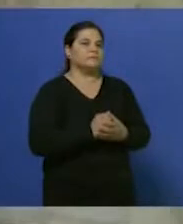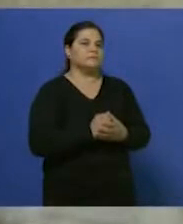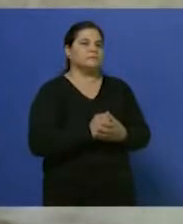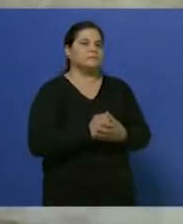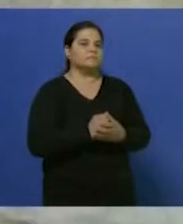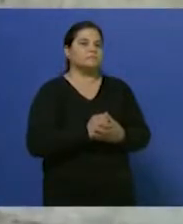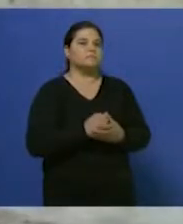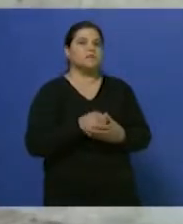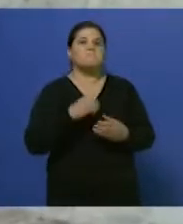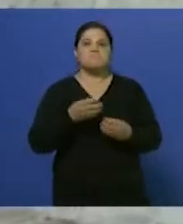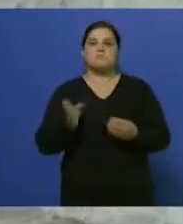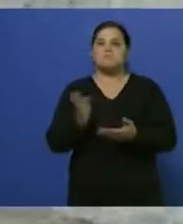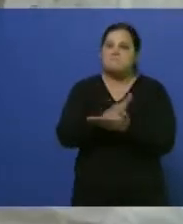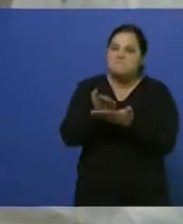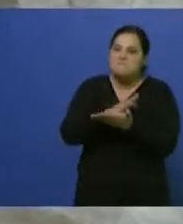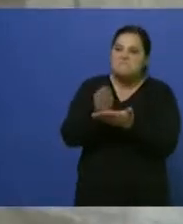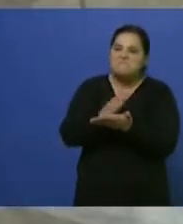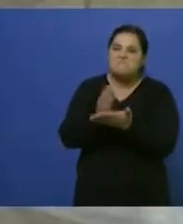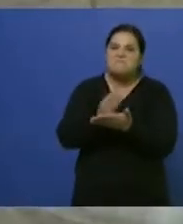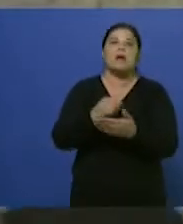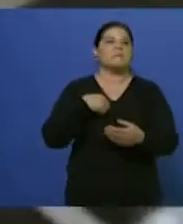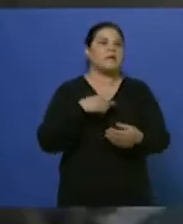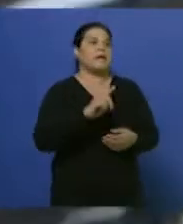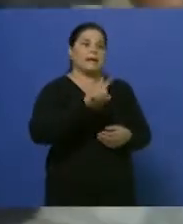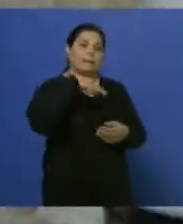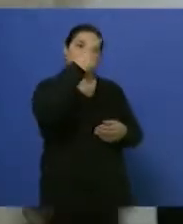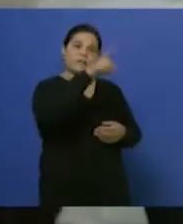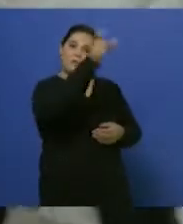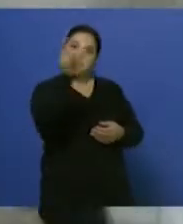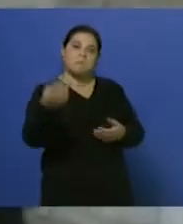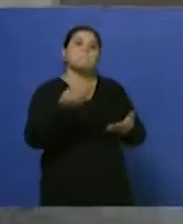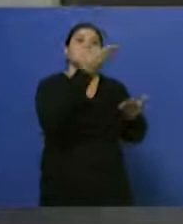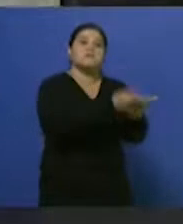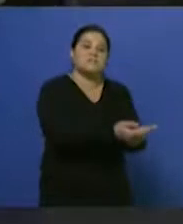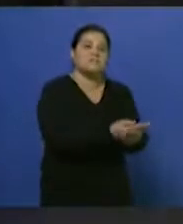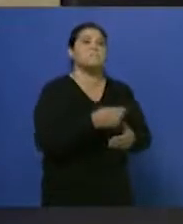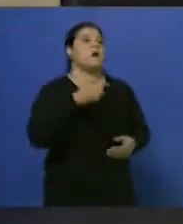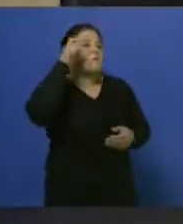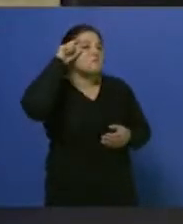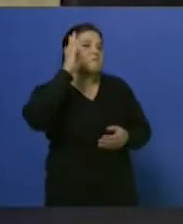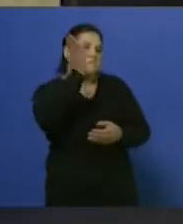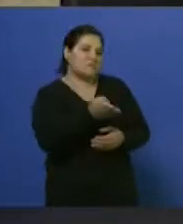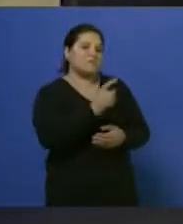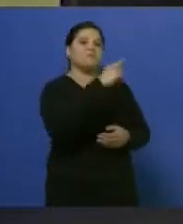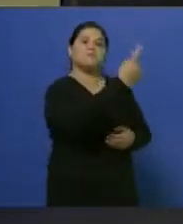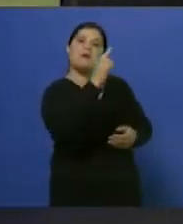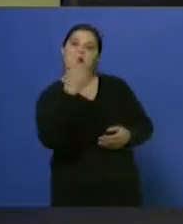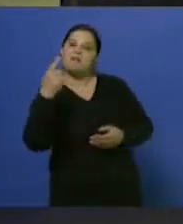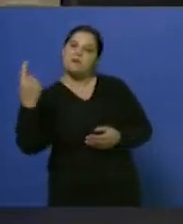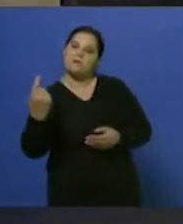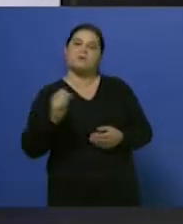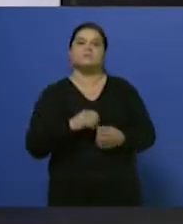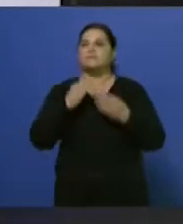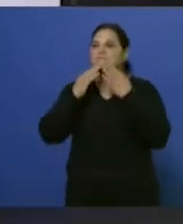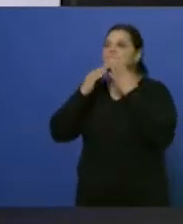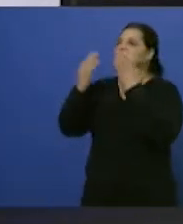El resto de los participantes tienen un 10% cada uno. Ajá. Bien, gracias por habernos atendido. Sí, muy gracias. Cordial. No, por favor,